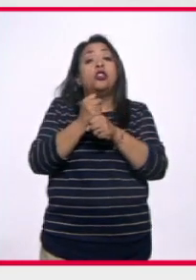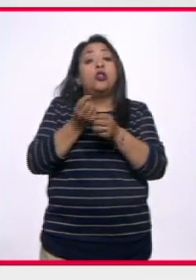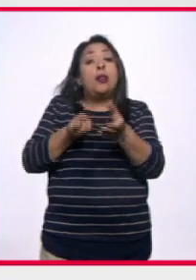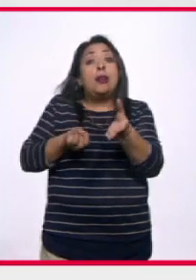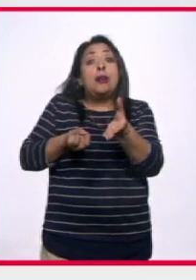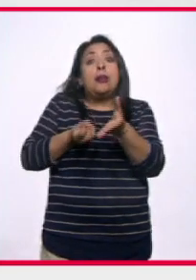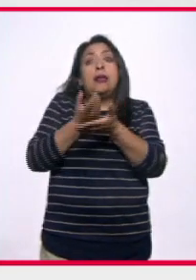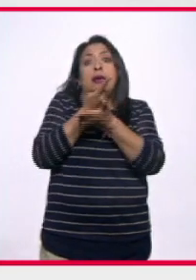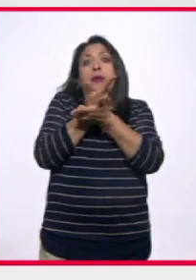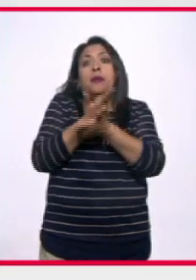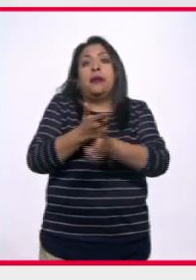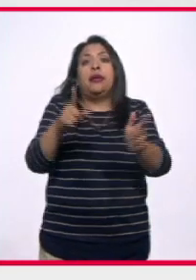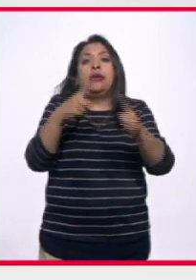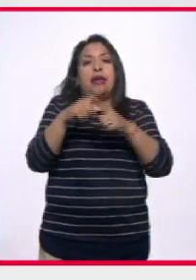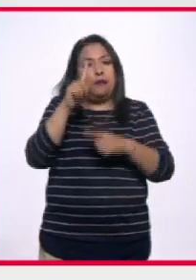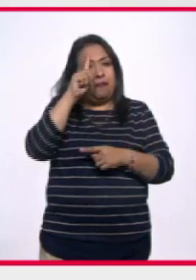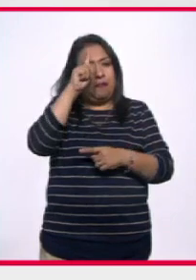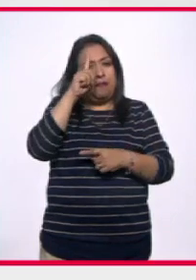nelson mandela